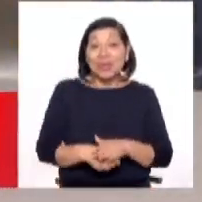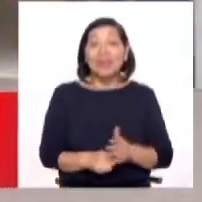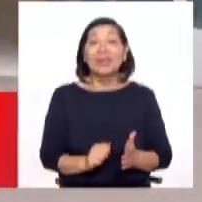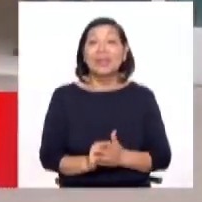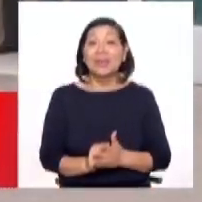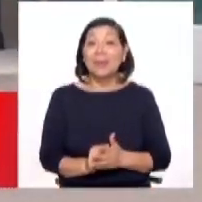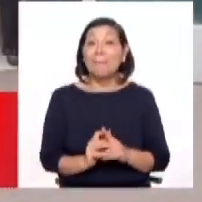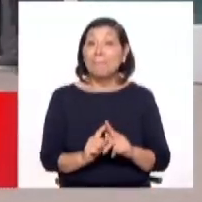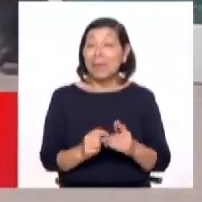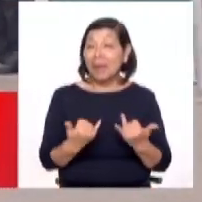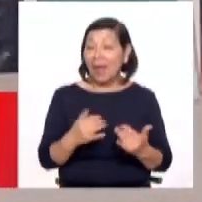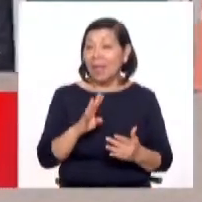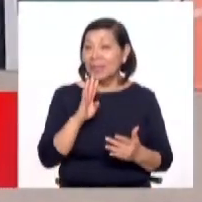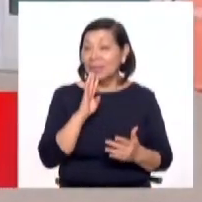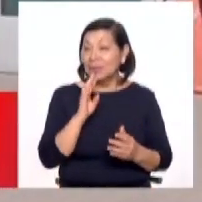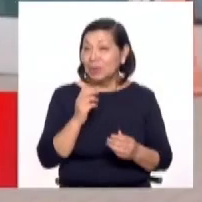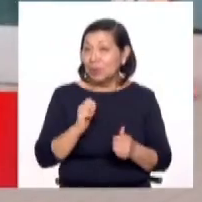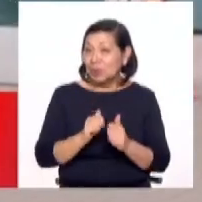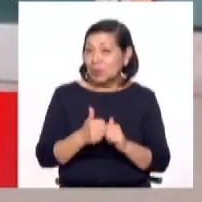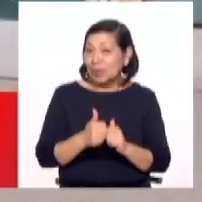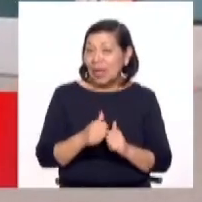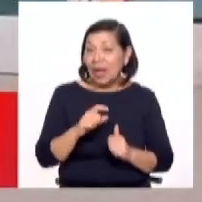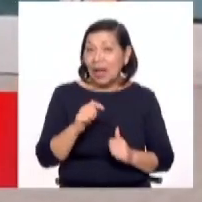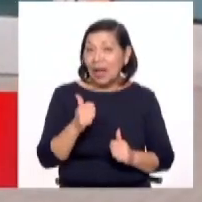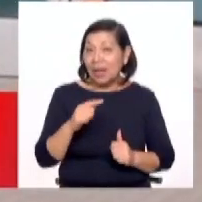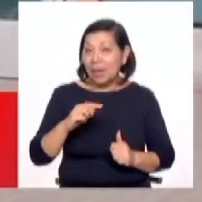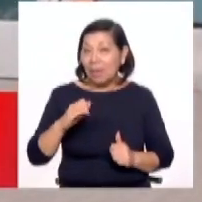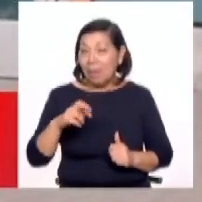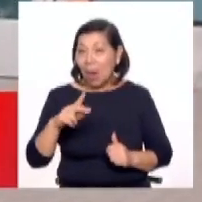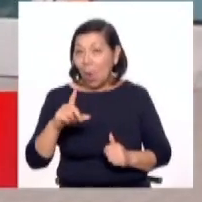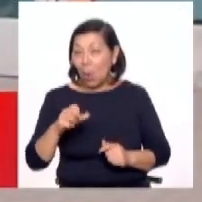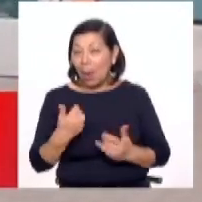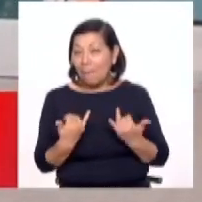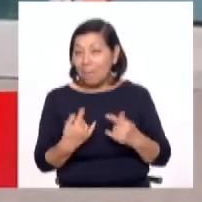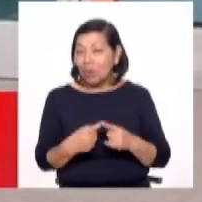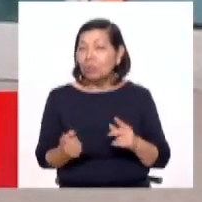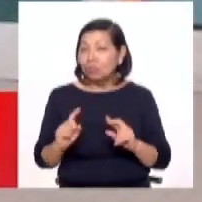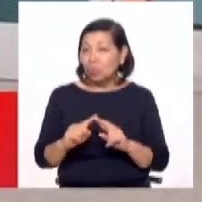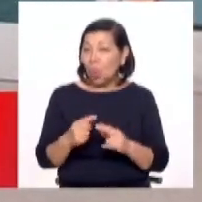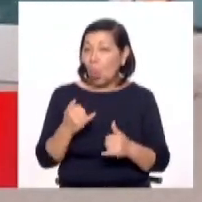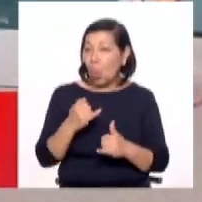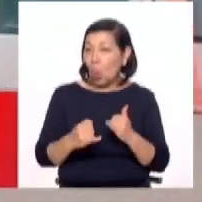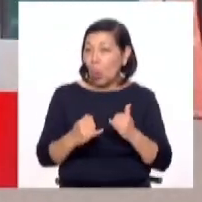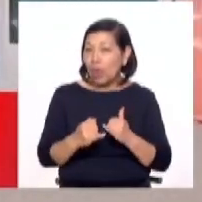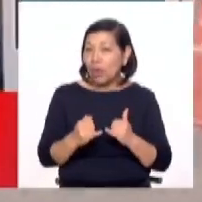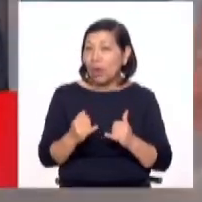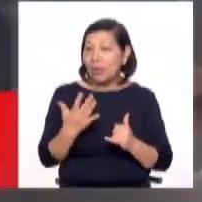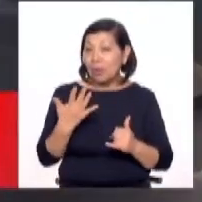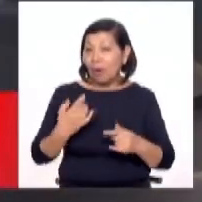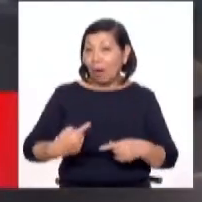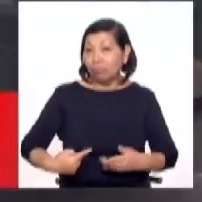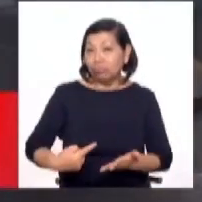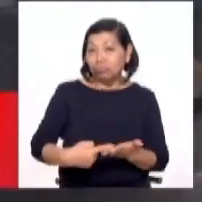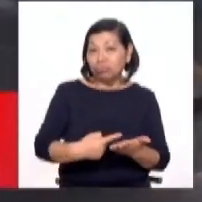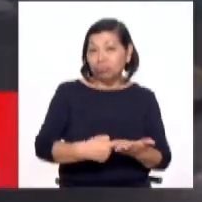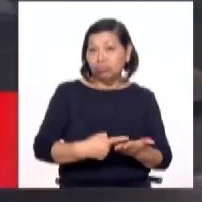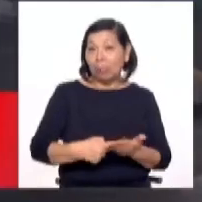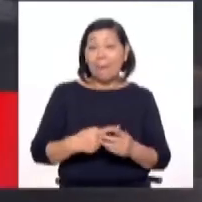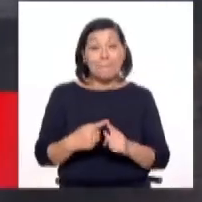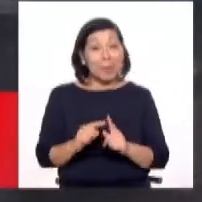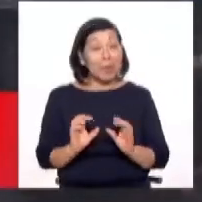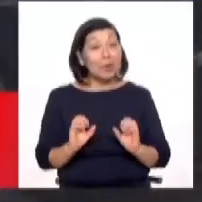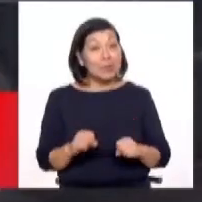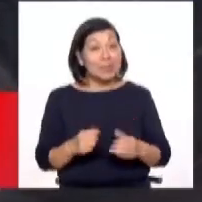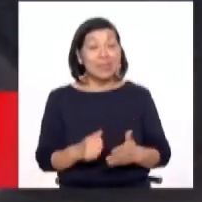la Serie A. Hay que hablar del rendimiento de Lapadula rápidamente. Ha estado convocado en los últimos 5 duelos de Cagliari. Sin embargo,